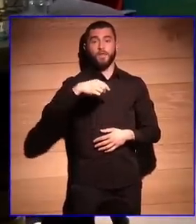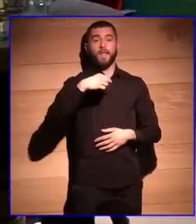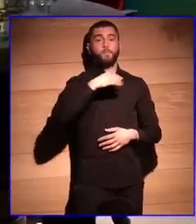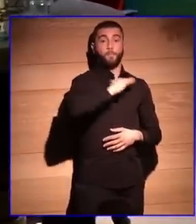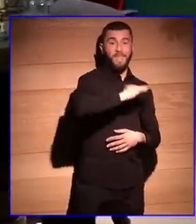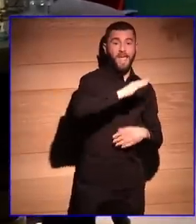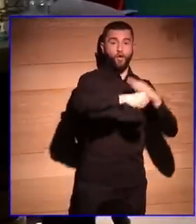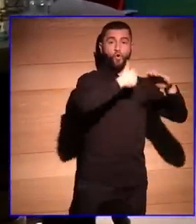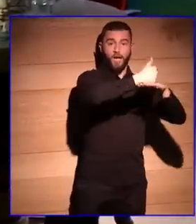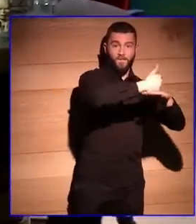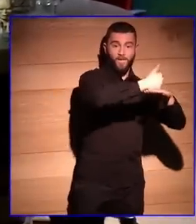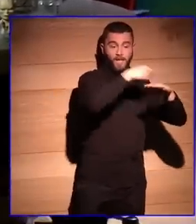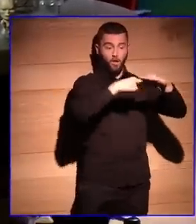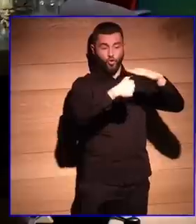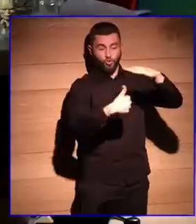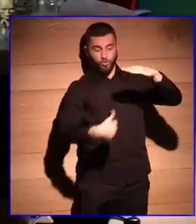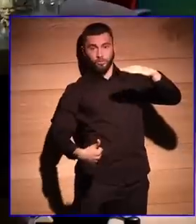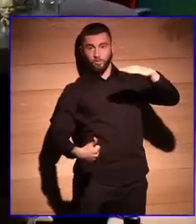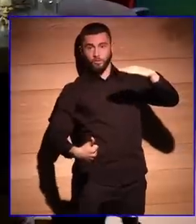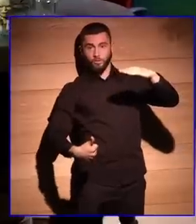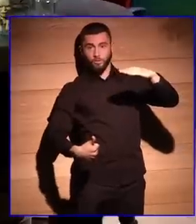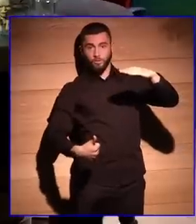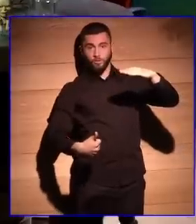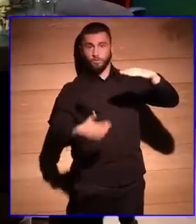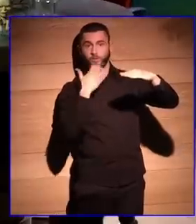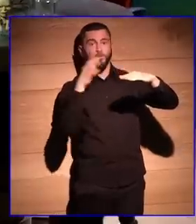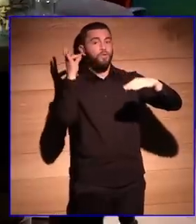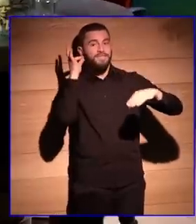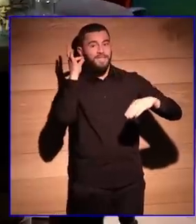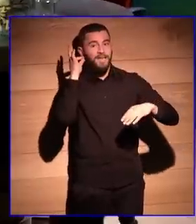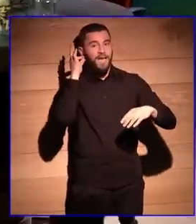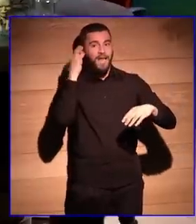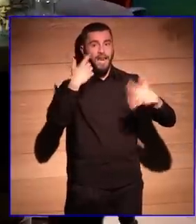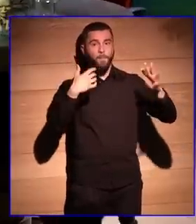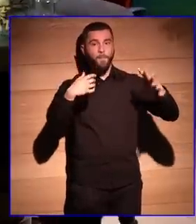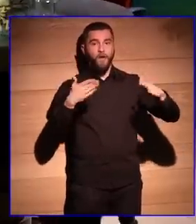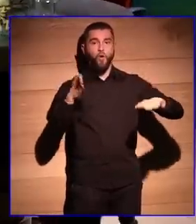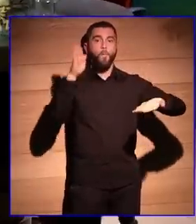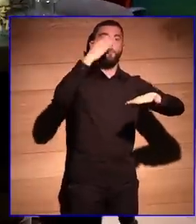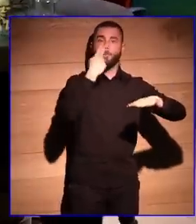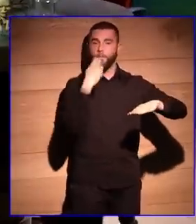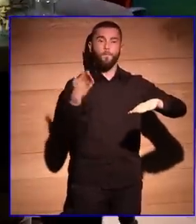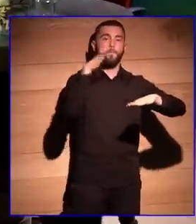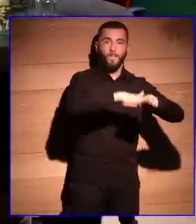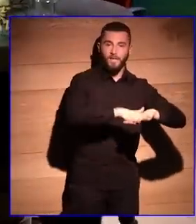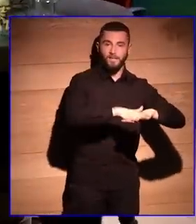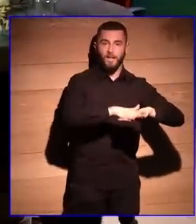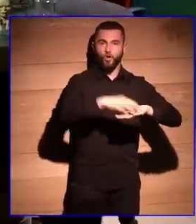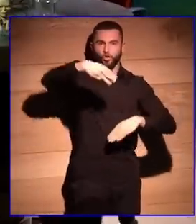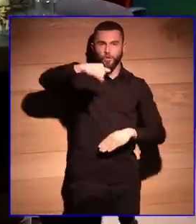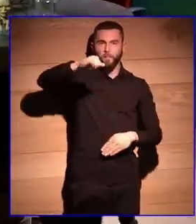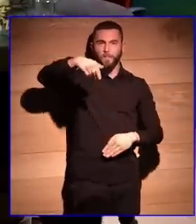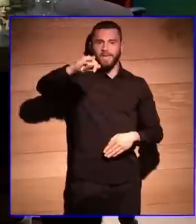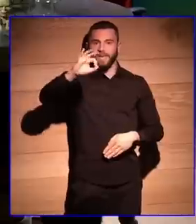son los que pisan la mano de la chica cuando está en el acantilado. Los minions. Que son... No, eso se llama